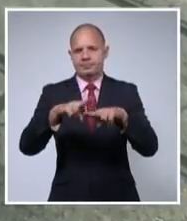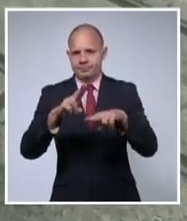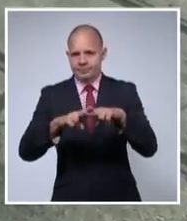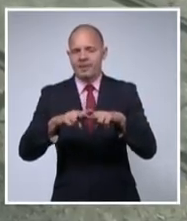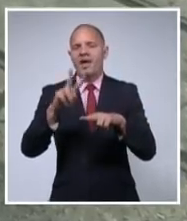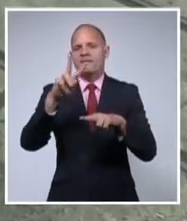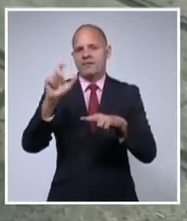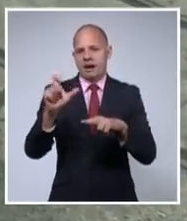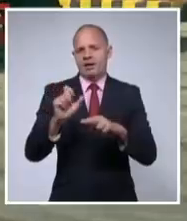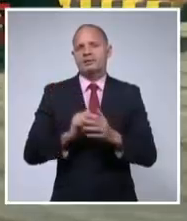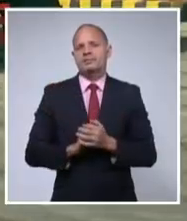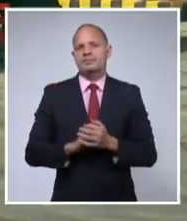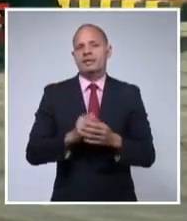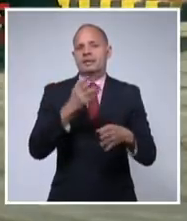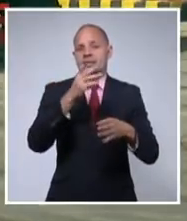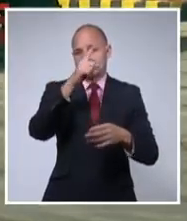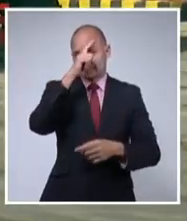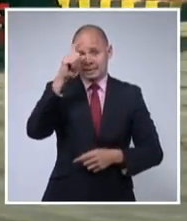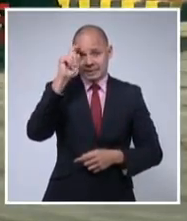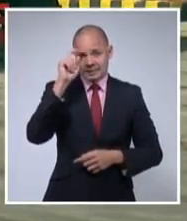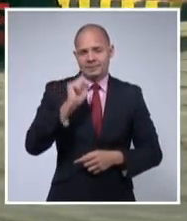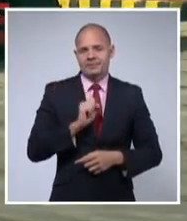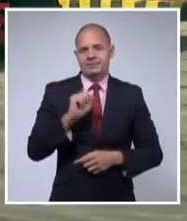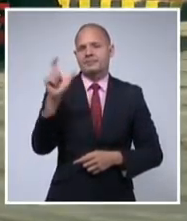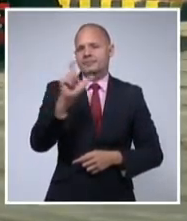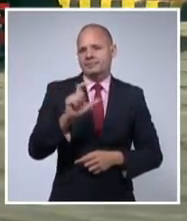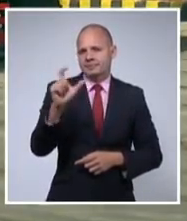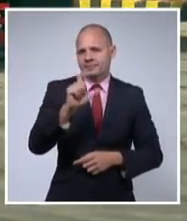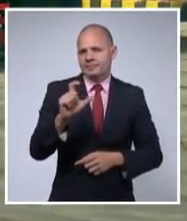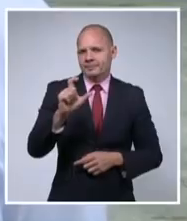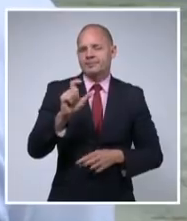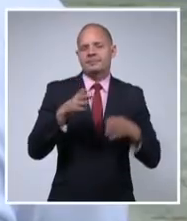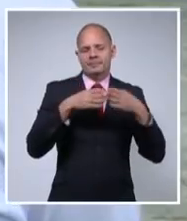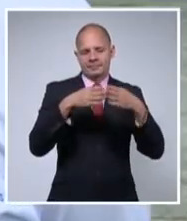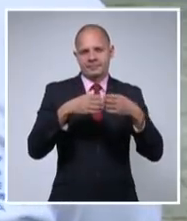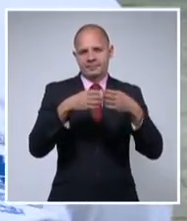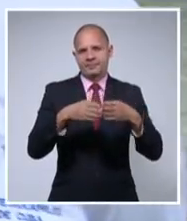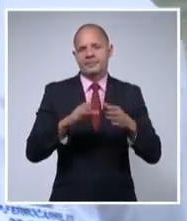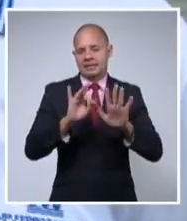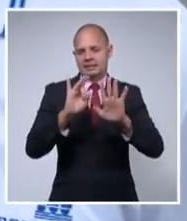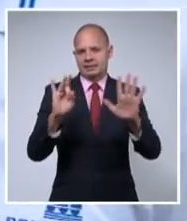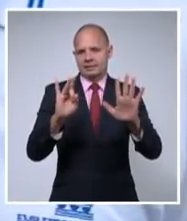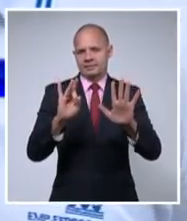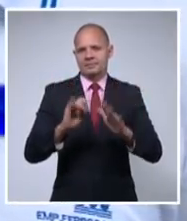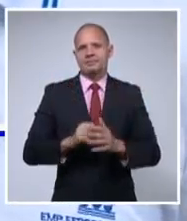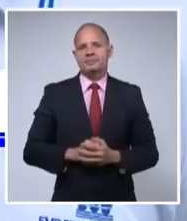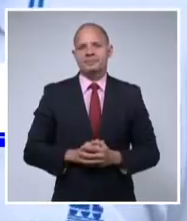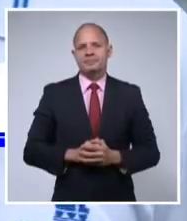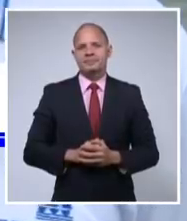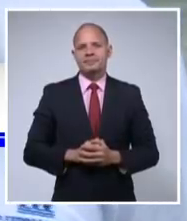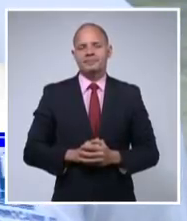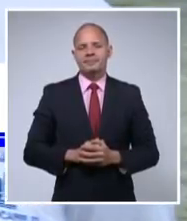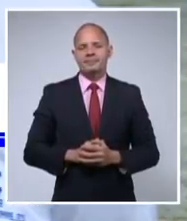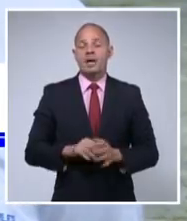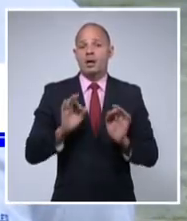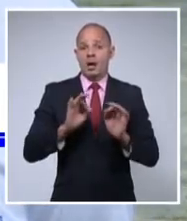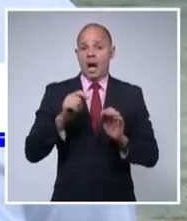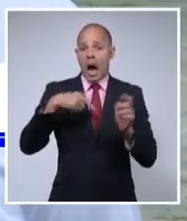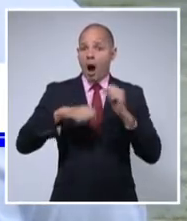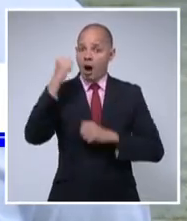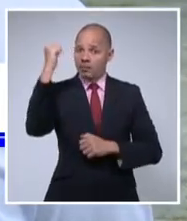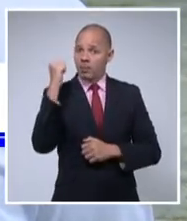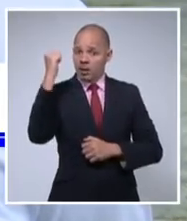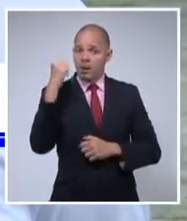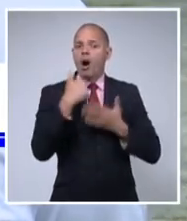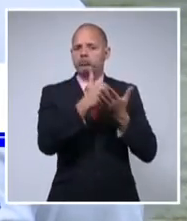Villa Clara, Santi Spíritus, Camagüey y Granma. Estas locomotoras lo que darán es estabilidad en las transportaciones de